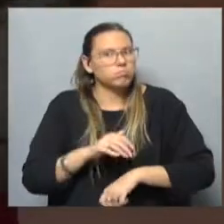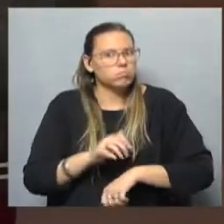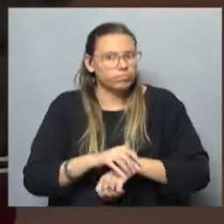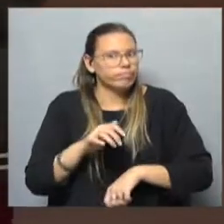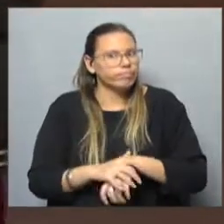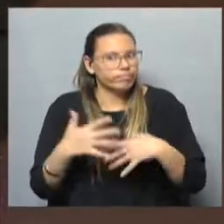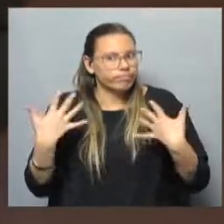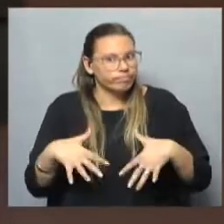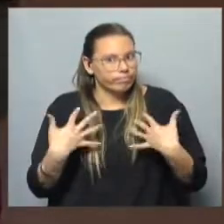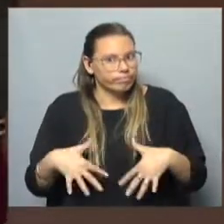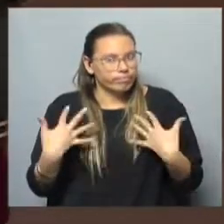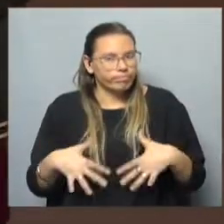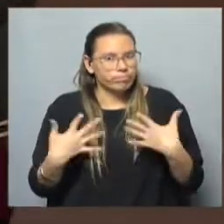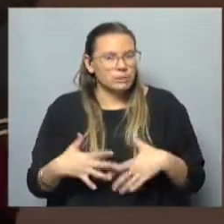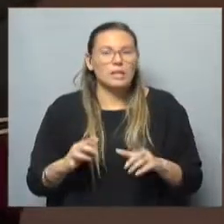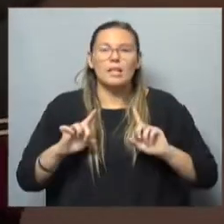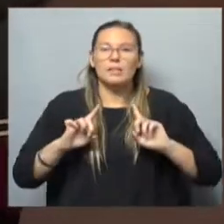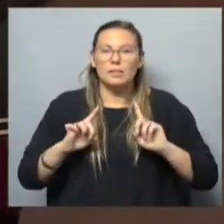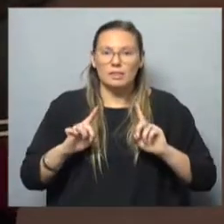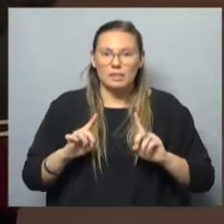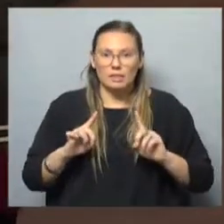responsabilidad y también